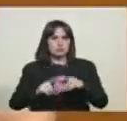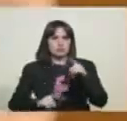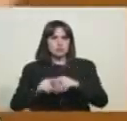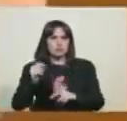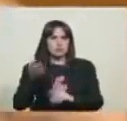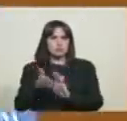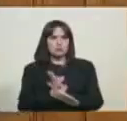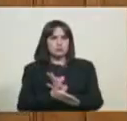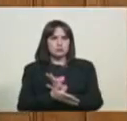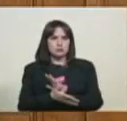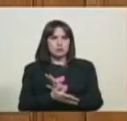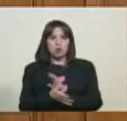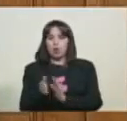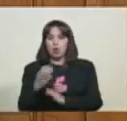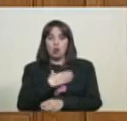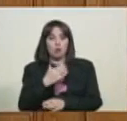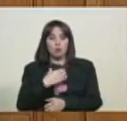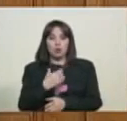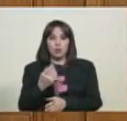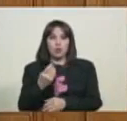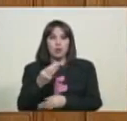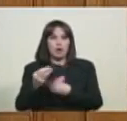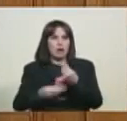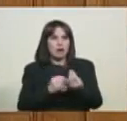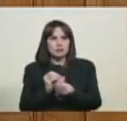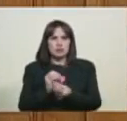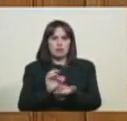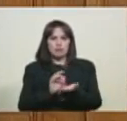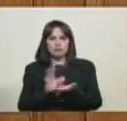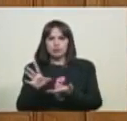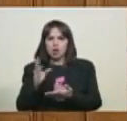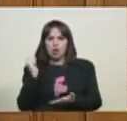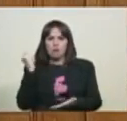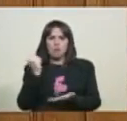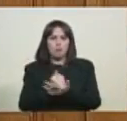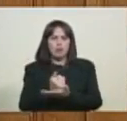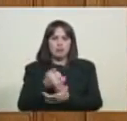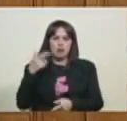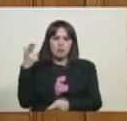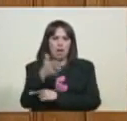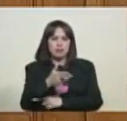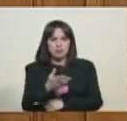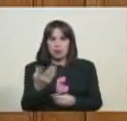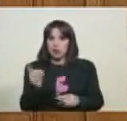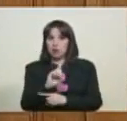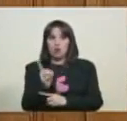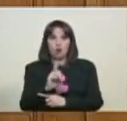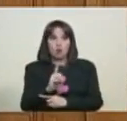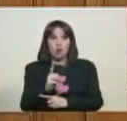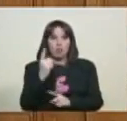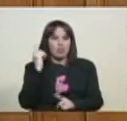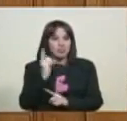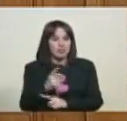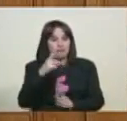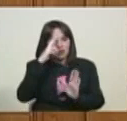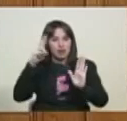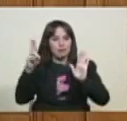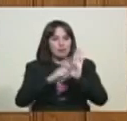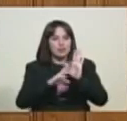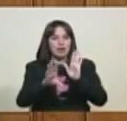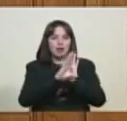es, no lo será. Y así nosotros lo garantizaremos con nuestra vida, si es necesario.